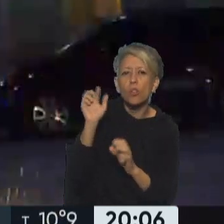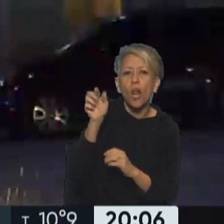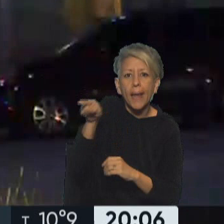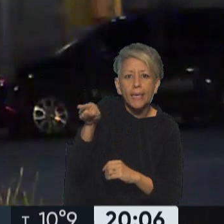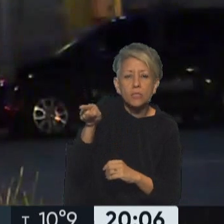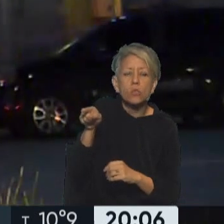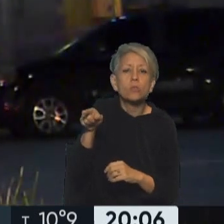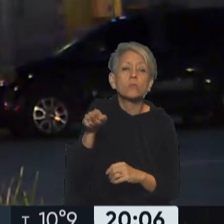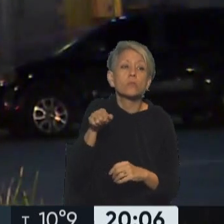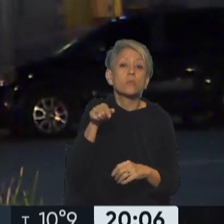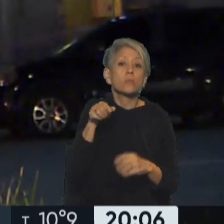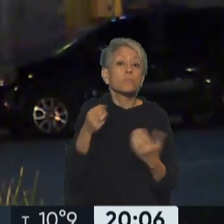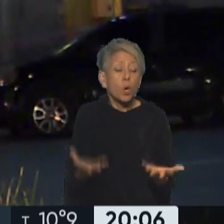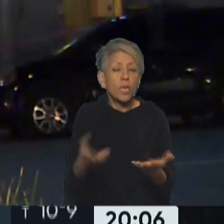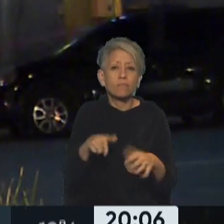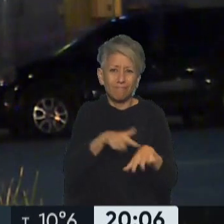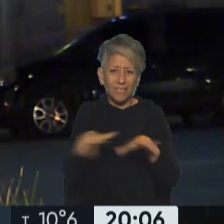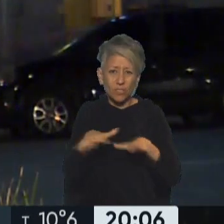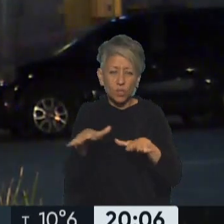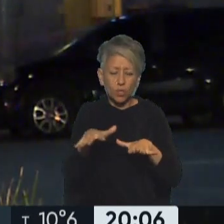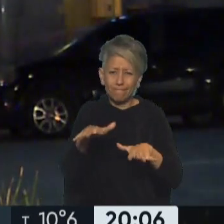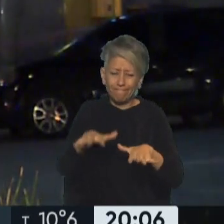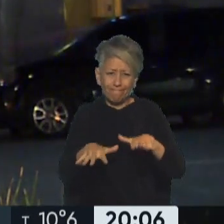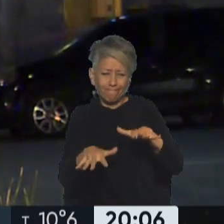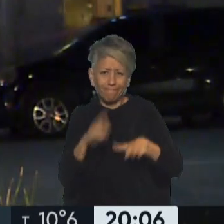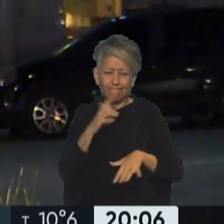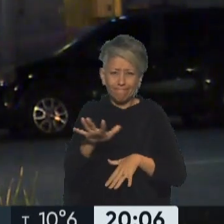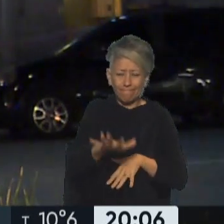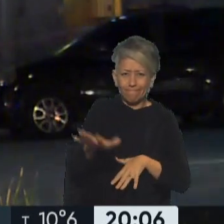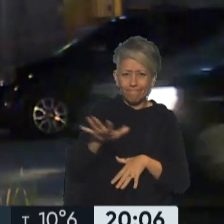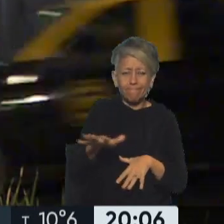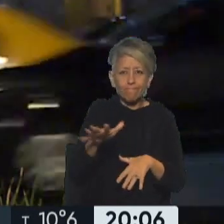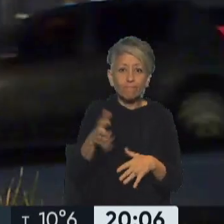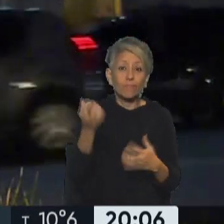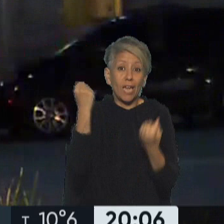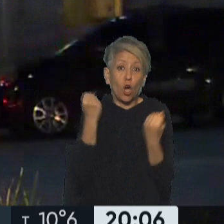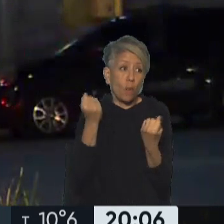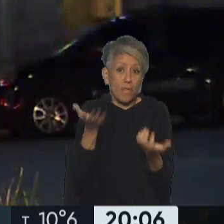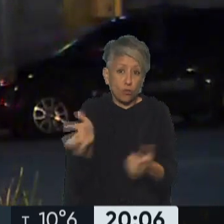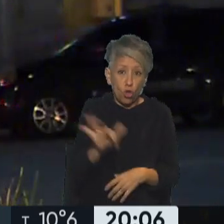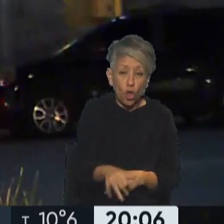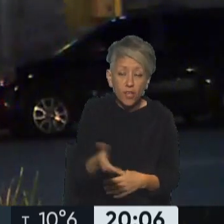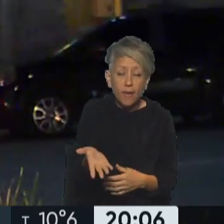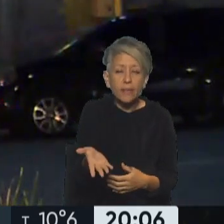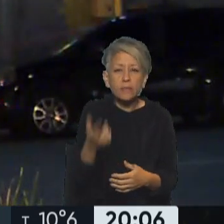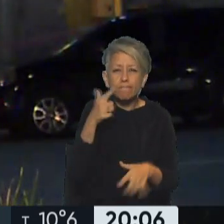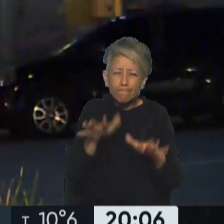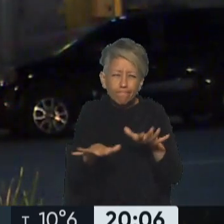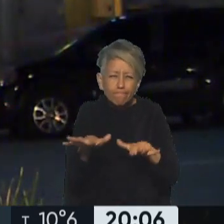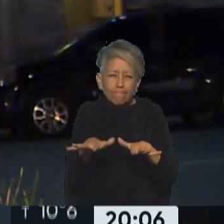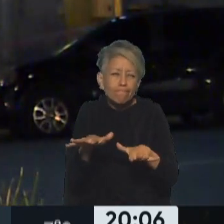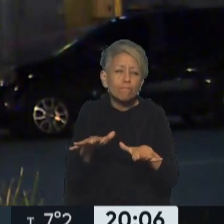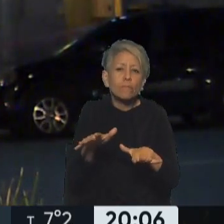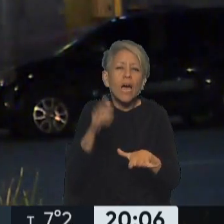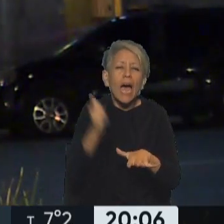la desestabilización en general que termina generando en la economía diaria, hay que remarcar que hay